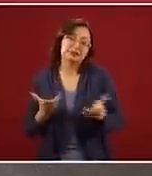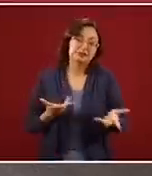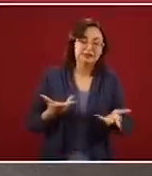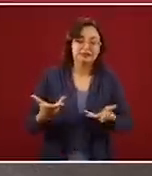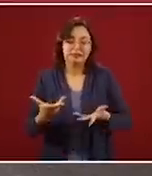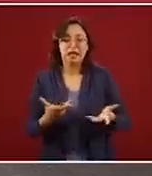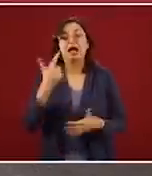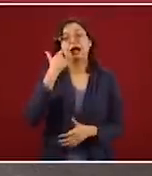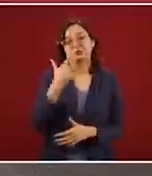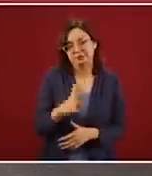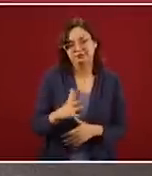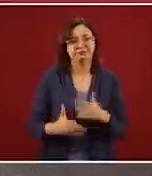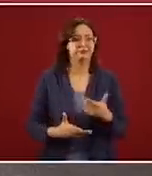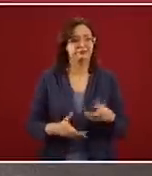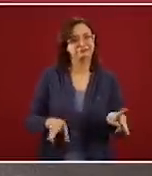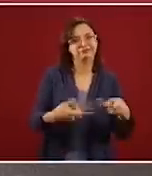descarta, pero